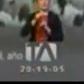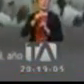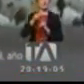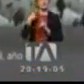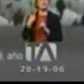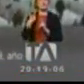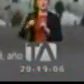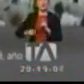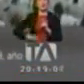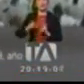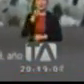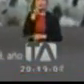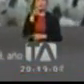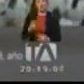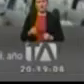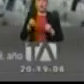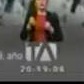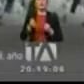pública.